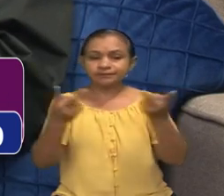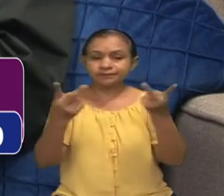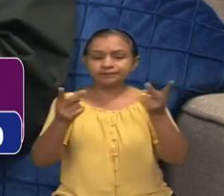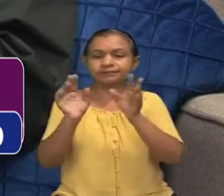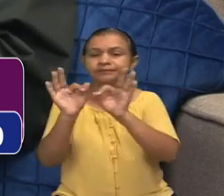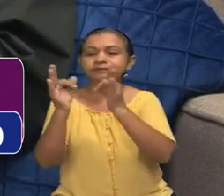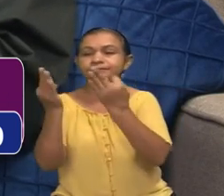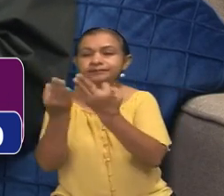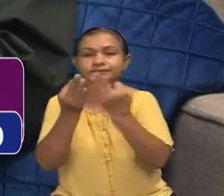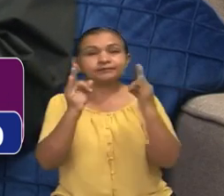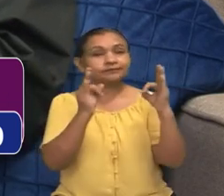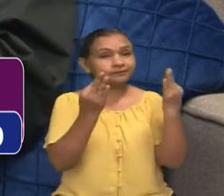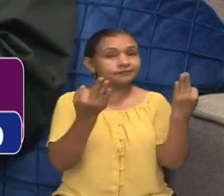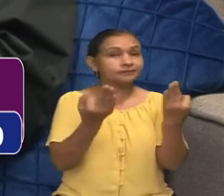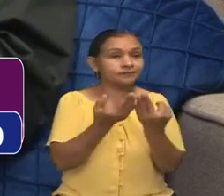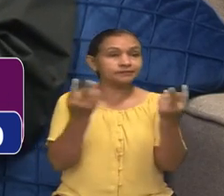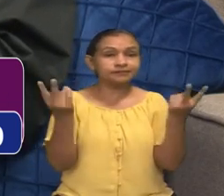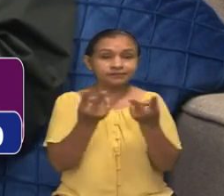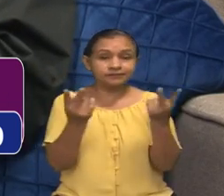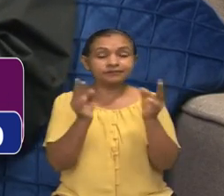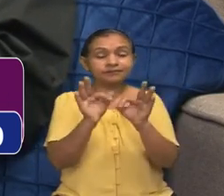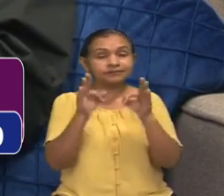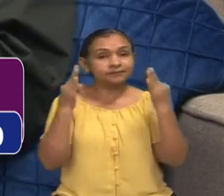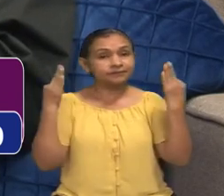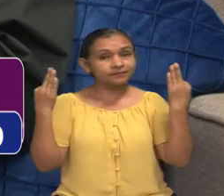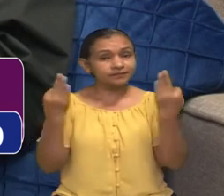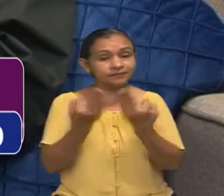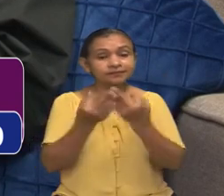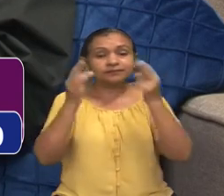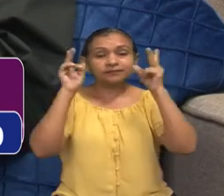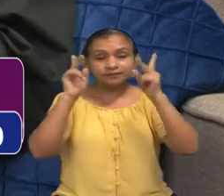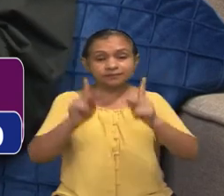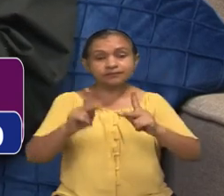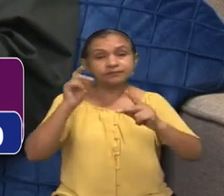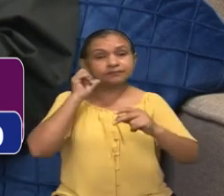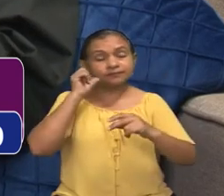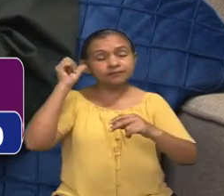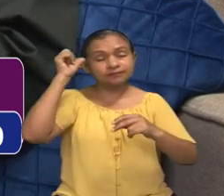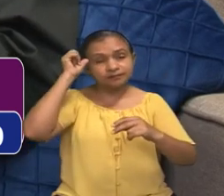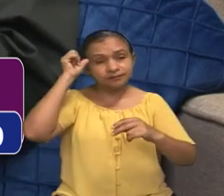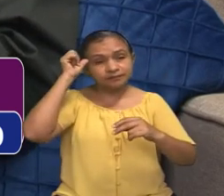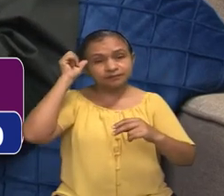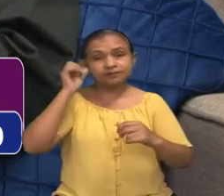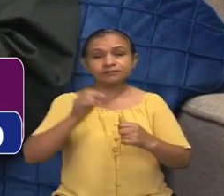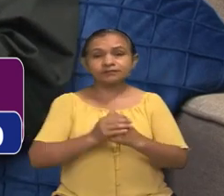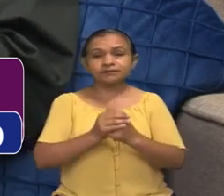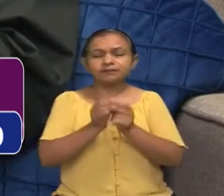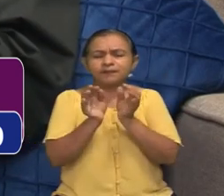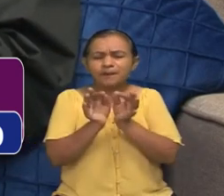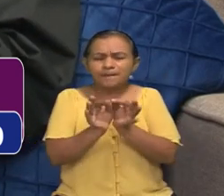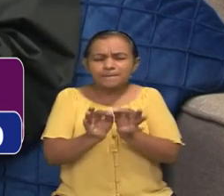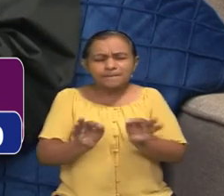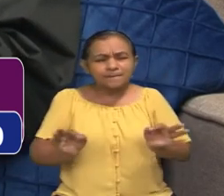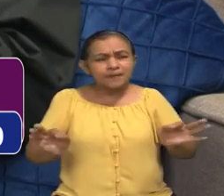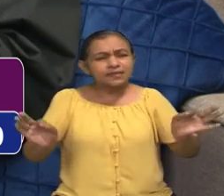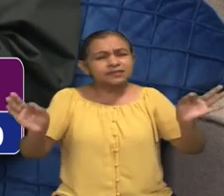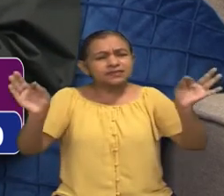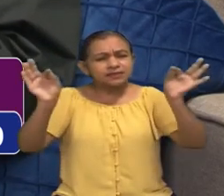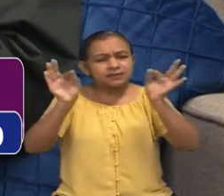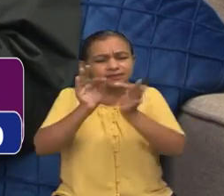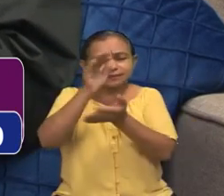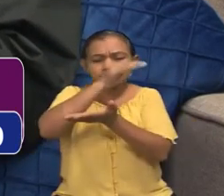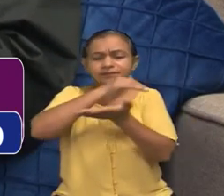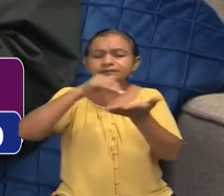familia. El derecho a vivir en familia. Las personas adultas mayores, el principal